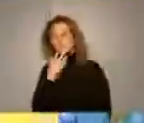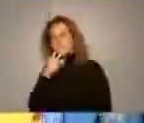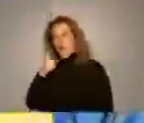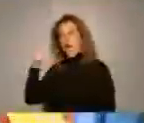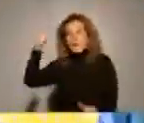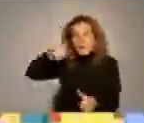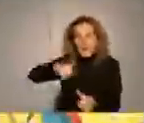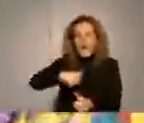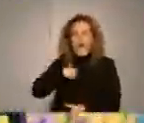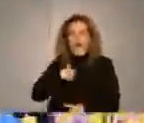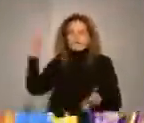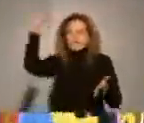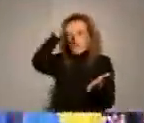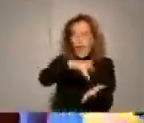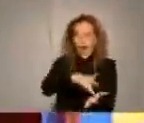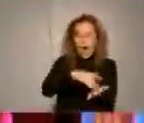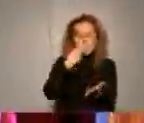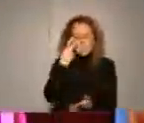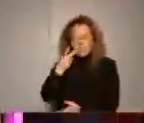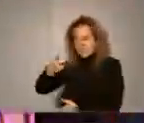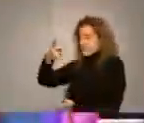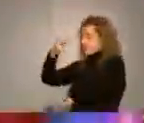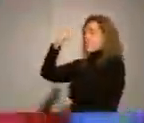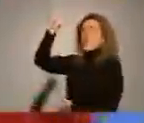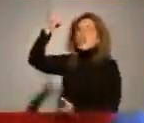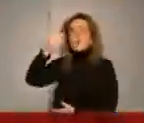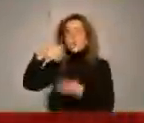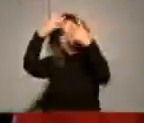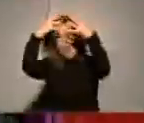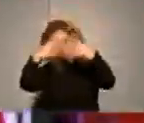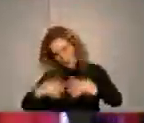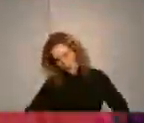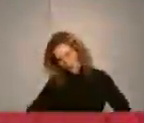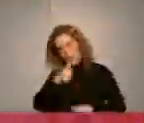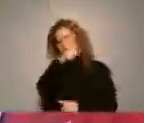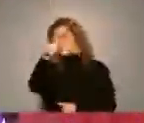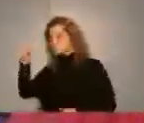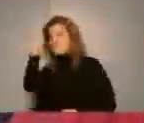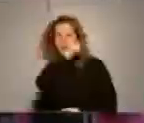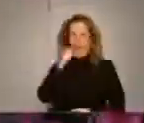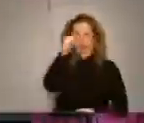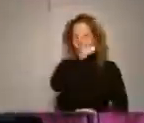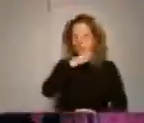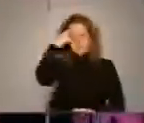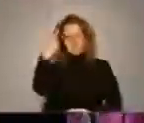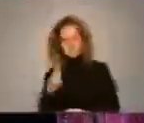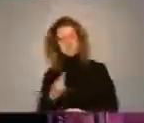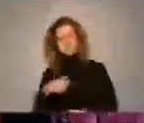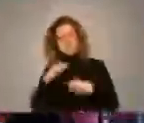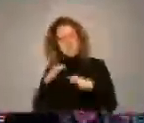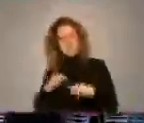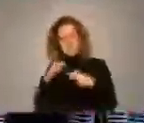Y al momento de mirar a parar, son tantas las letras de cada canción, joder sin rencores que ya